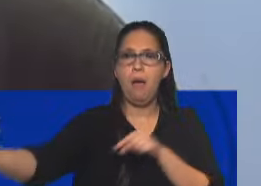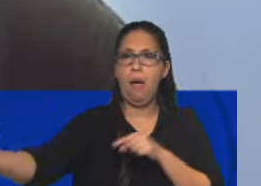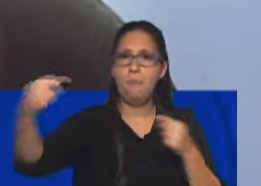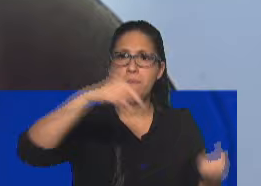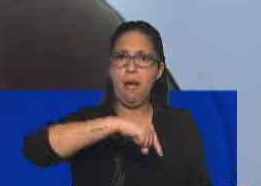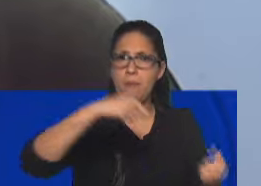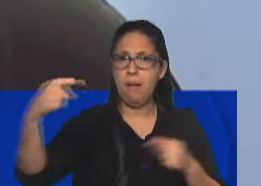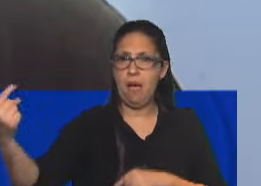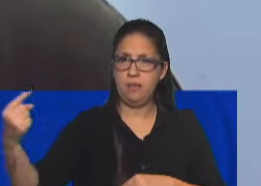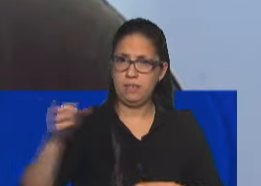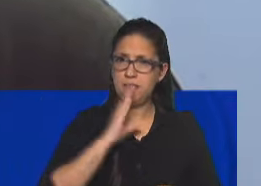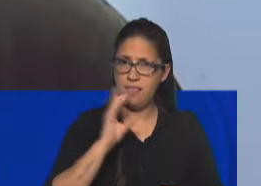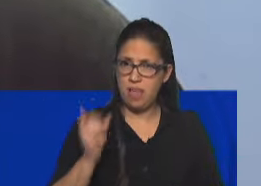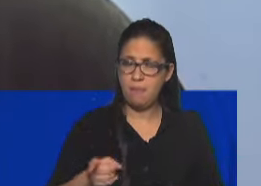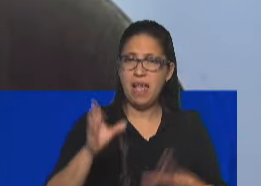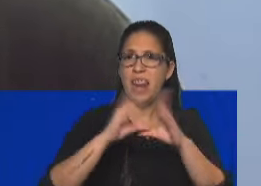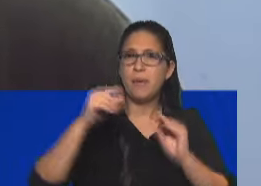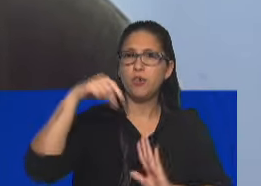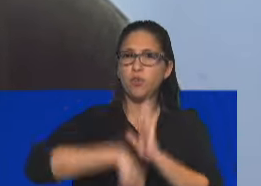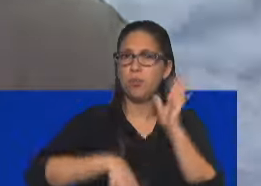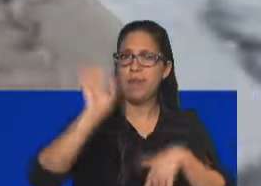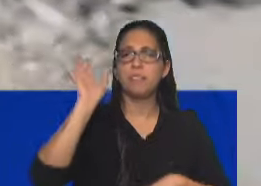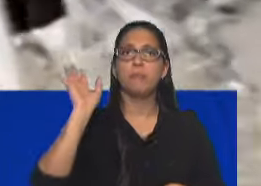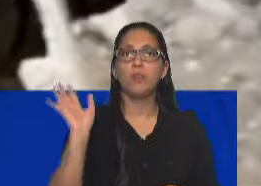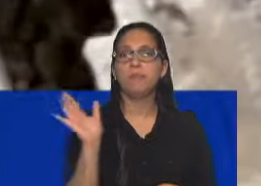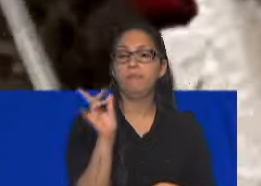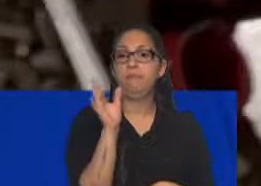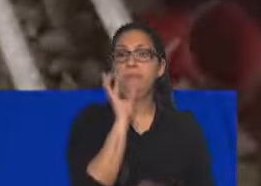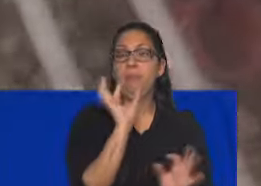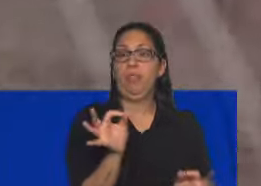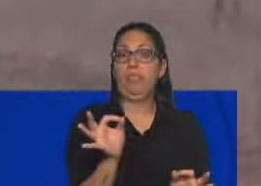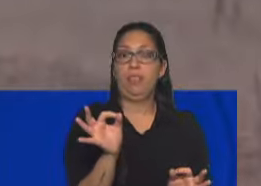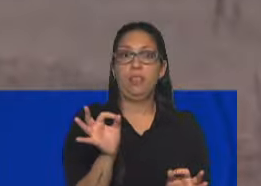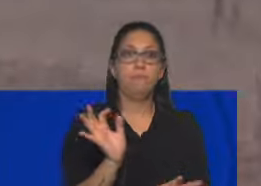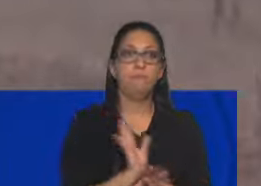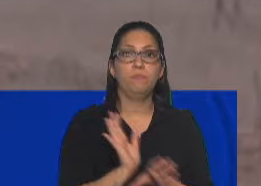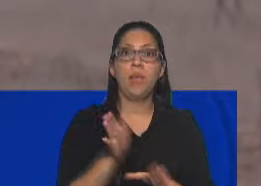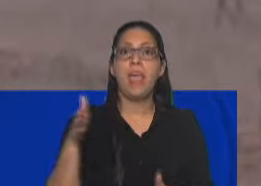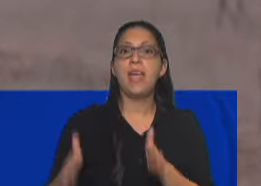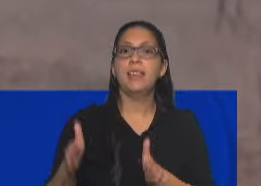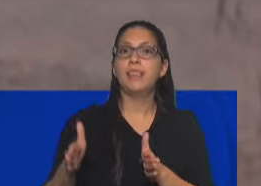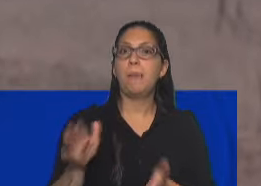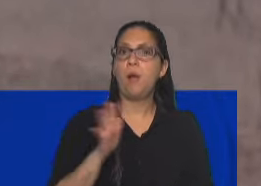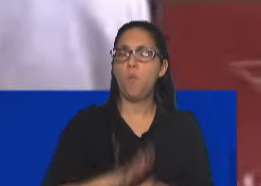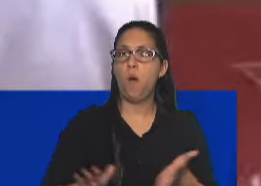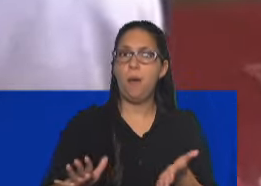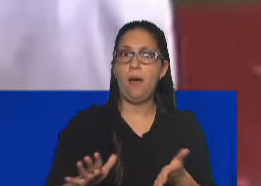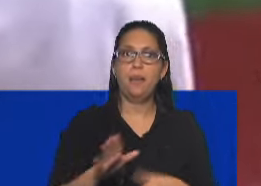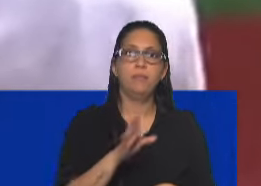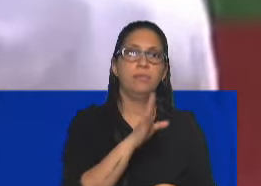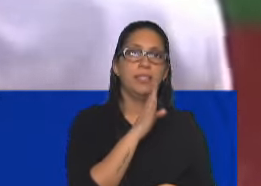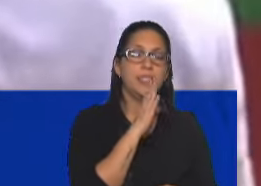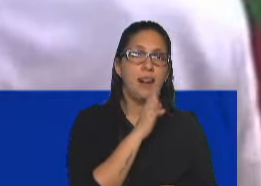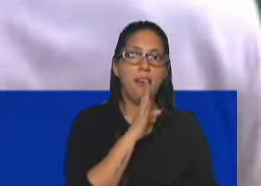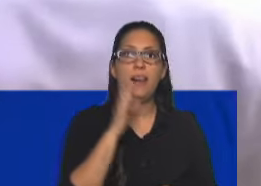puntos, sobre todo en el sur del Líbano, pero todo indica que estamos ahora ante un nuevo capítulo en esta relación tensa entre Israel y Hezbollah.